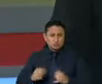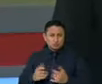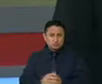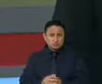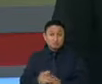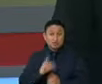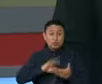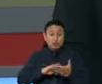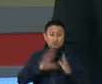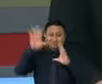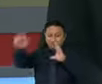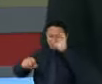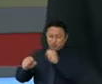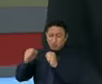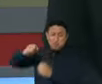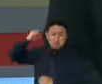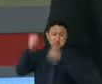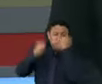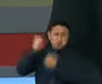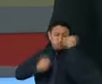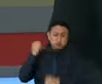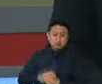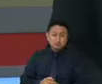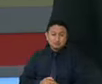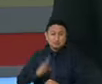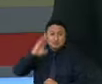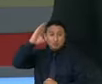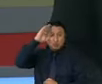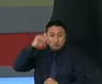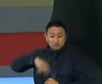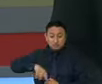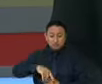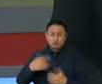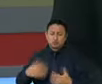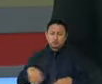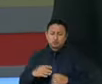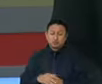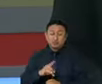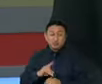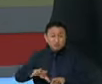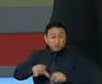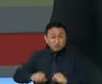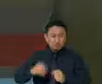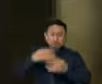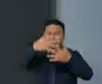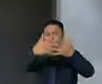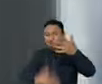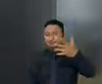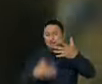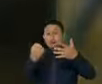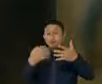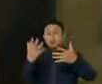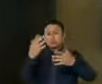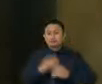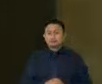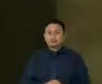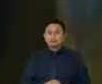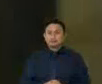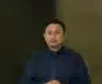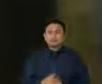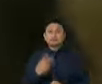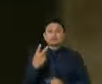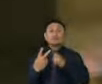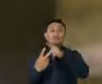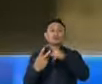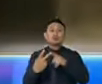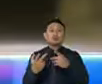la comunidad. La policía mencionó que los implicados cuentan con un largo historial delictivo. Dos sujetos fueron